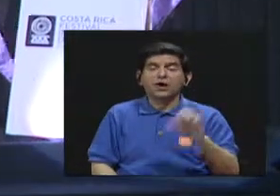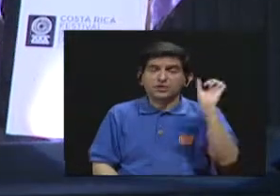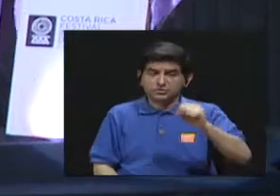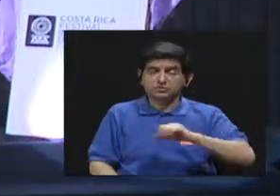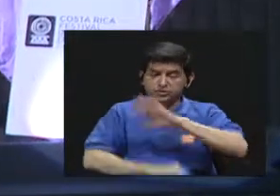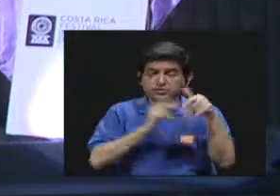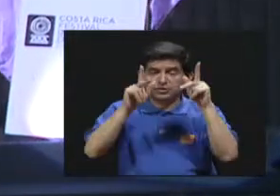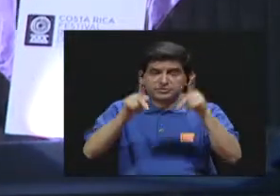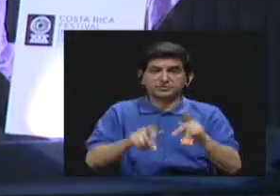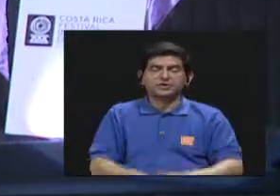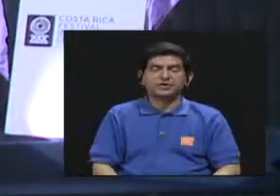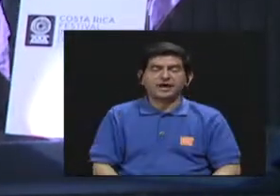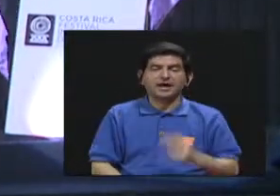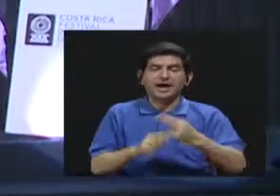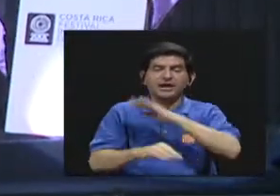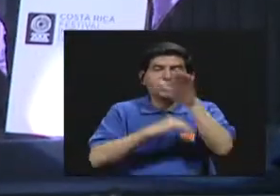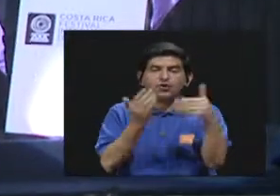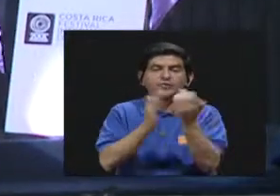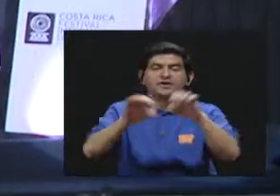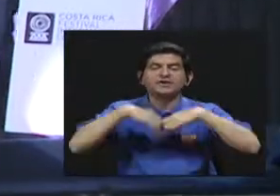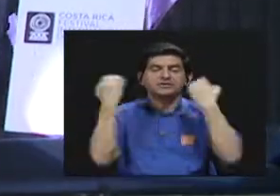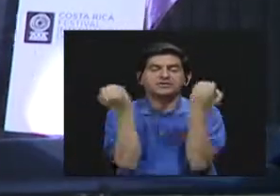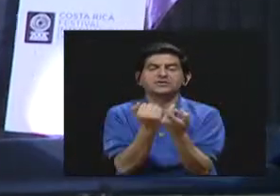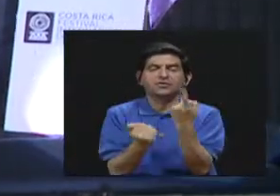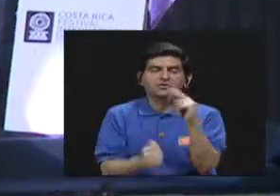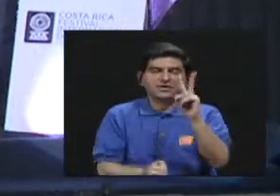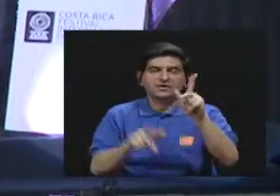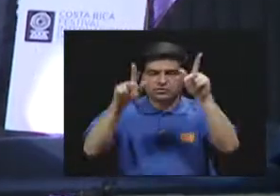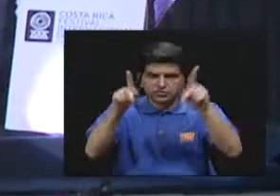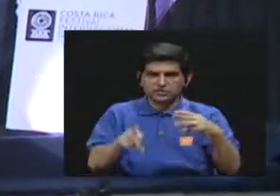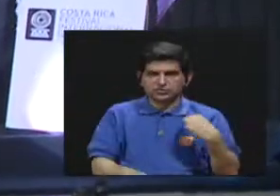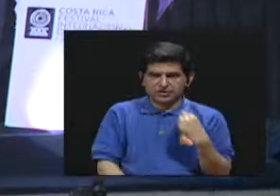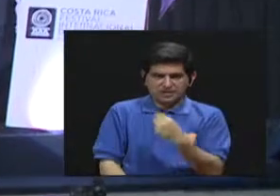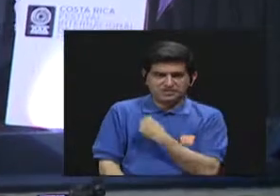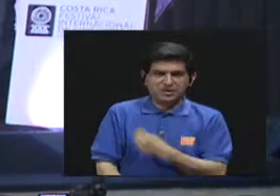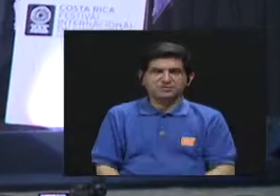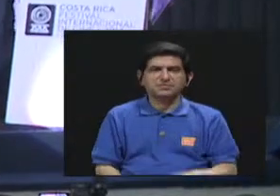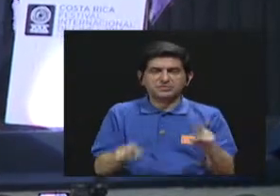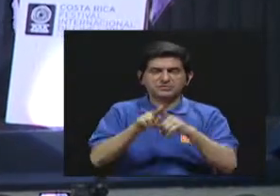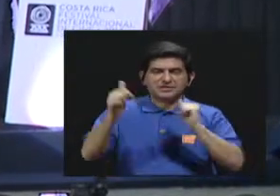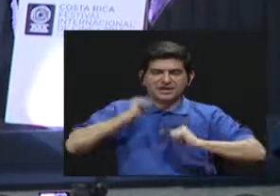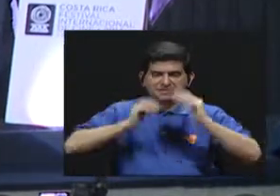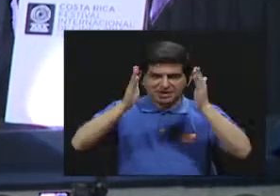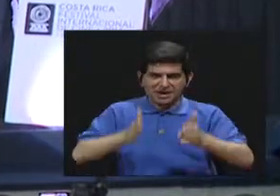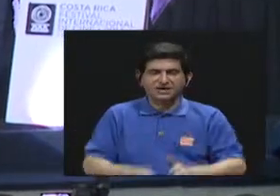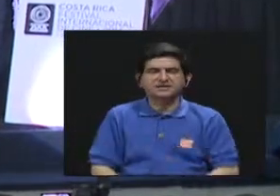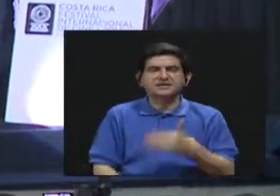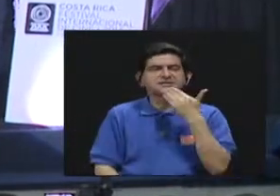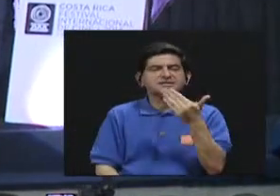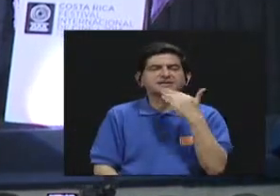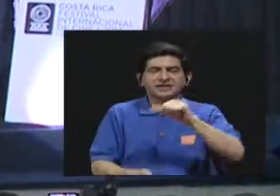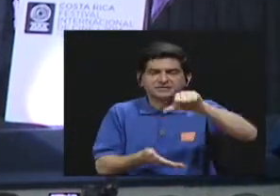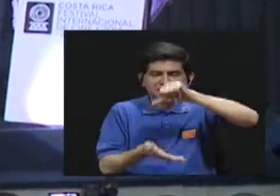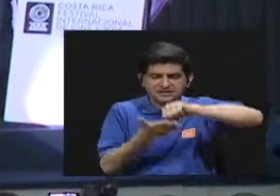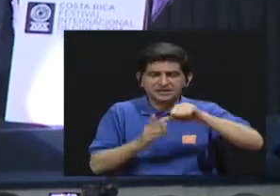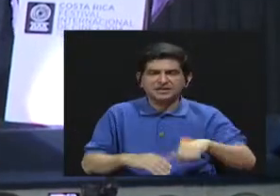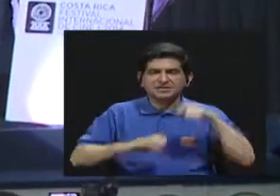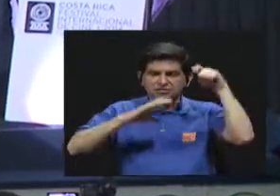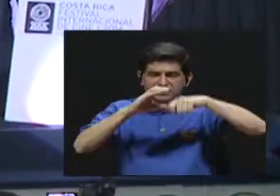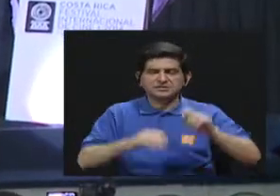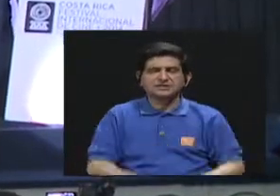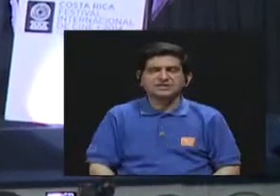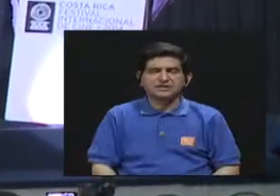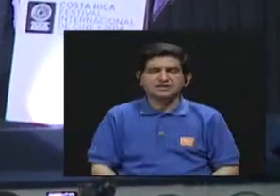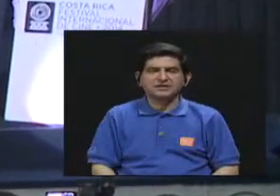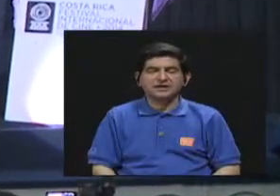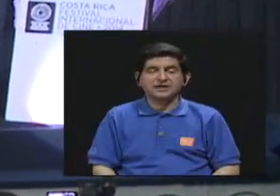que yo creo que en nombre de todo mi equipo, nos faltan 2 integrantes y además la actriz, Agradecerle al Centro de Cine, al Ministerio de Cultura y al